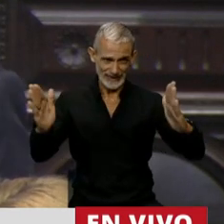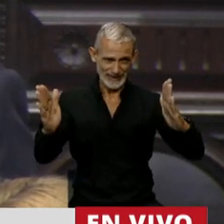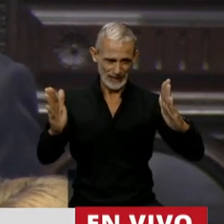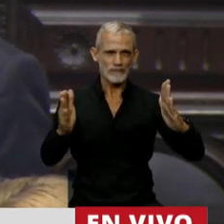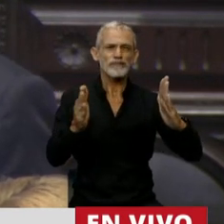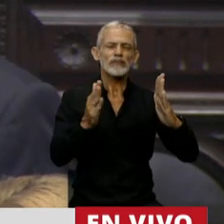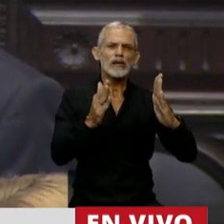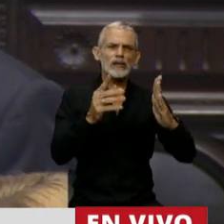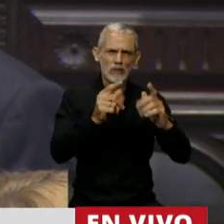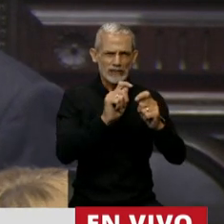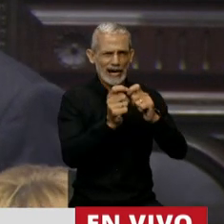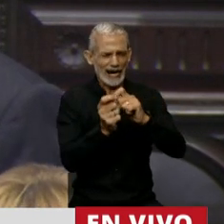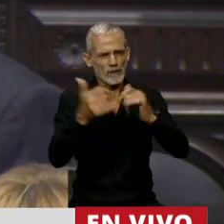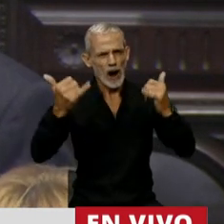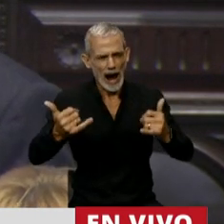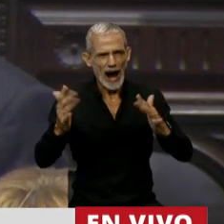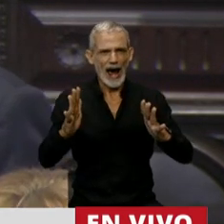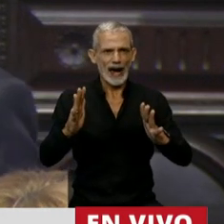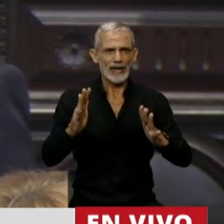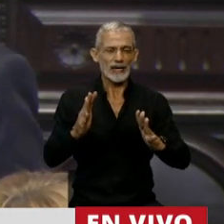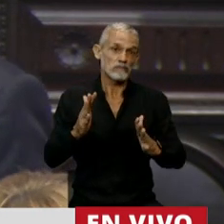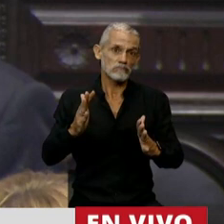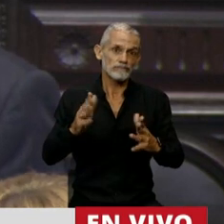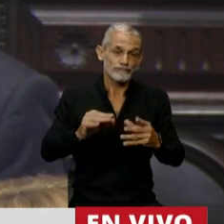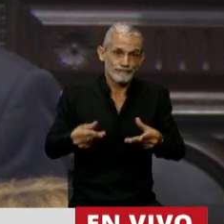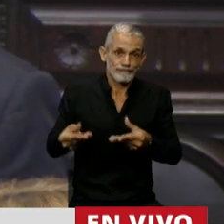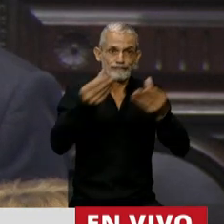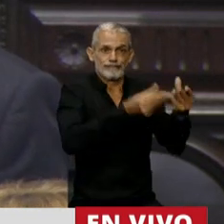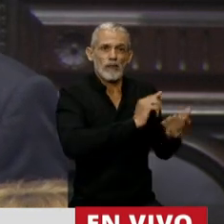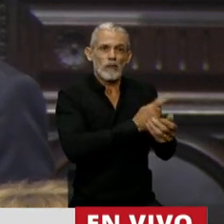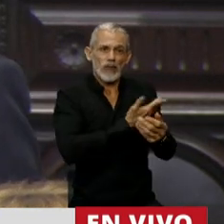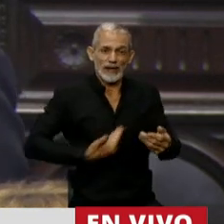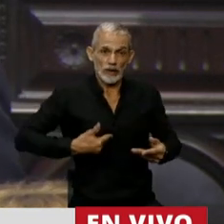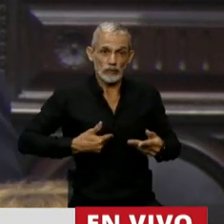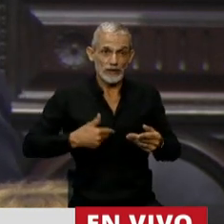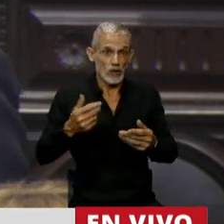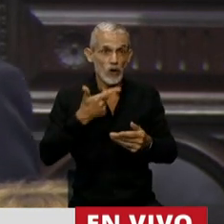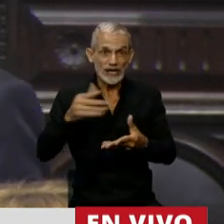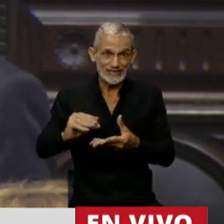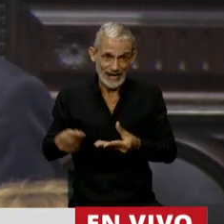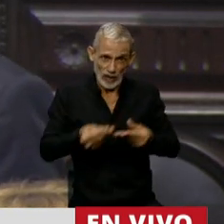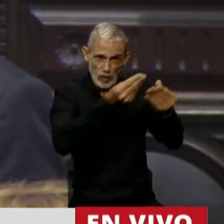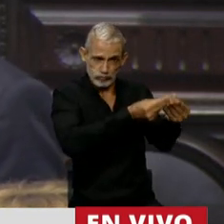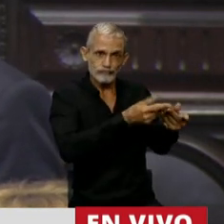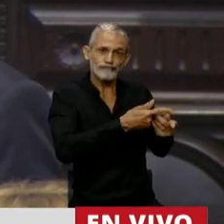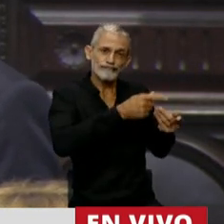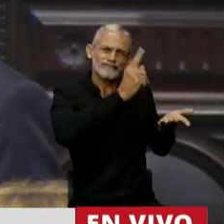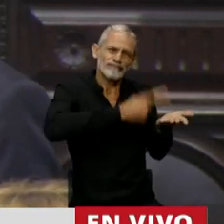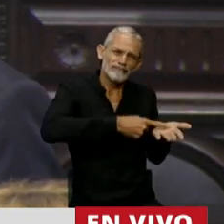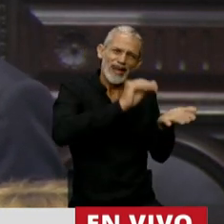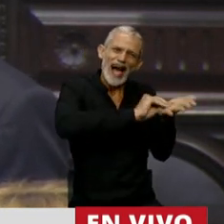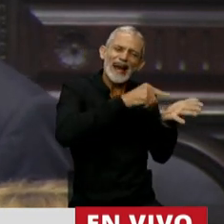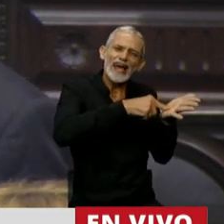Después en el medio hubo cambios, presidente. Lo mandamos al Ejecutivo, el Ejecutivo le agregó una disposición